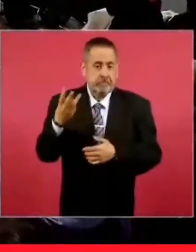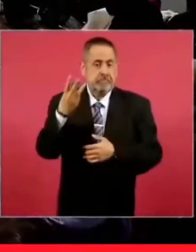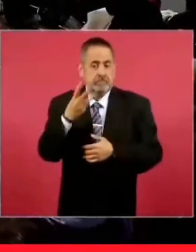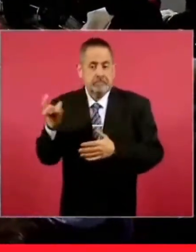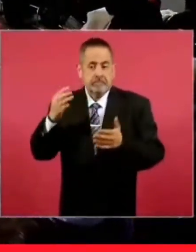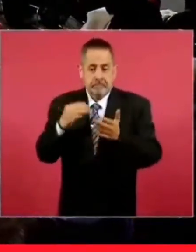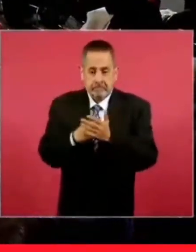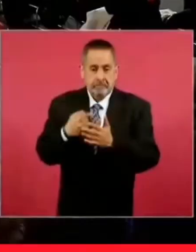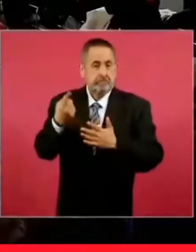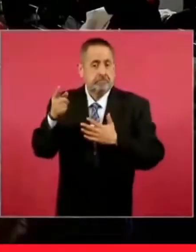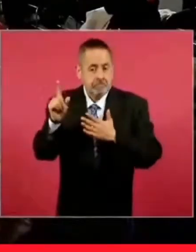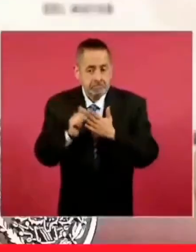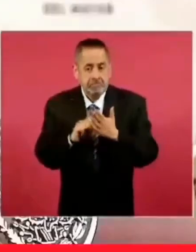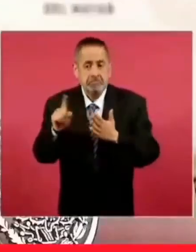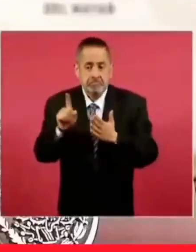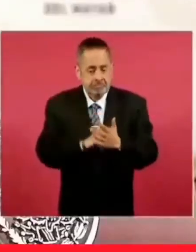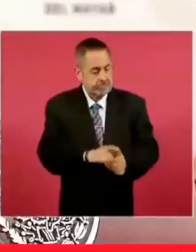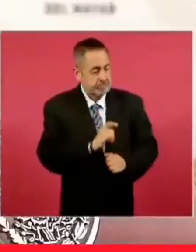300,000 pesos mensuales,